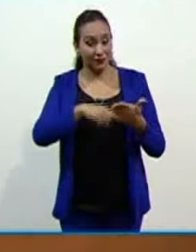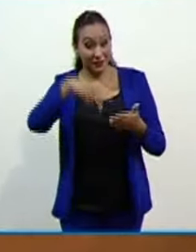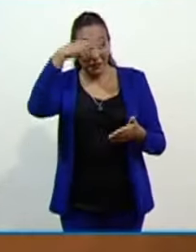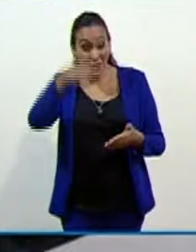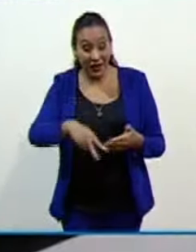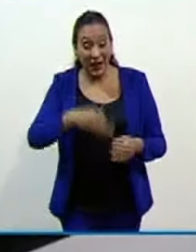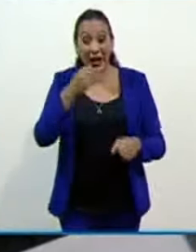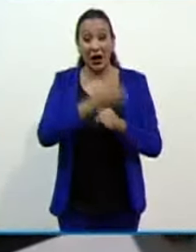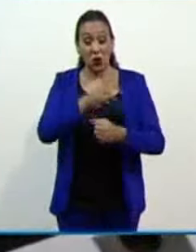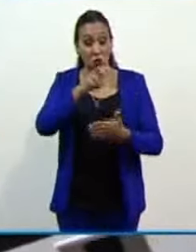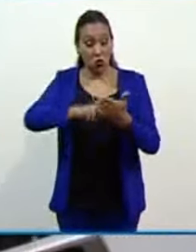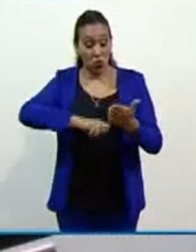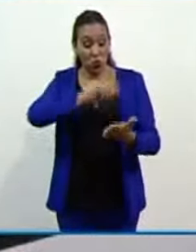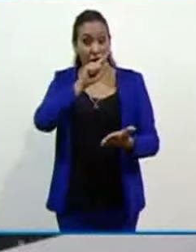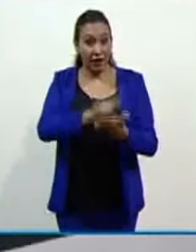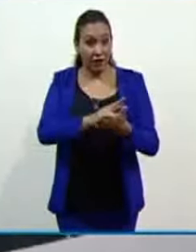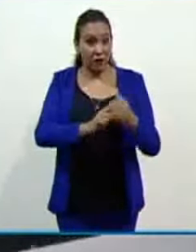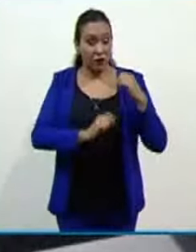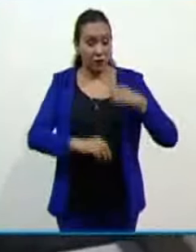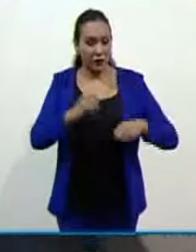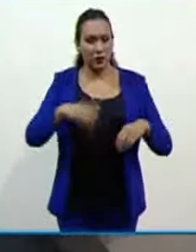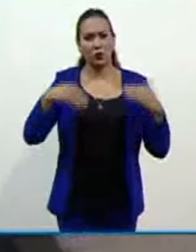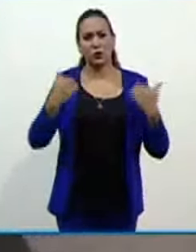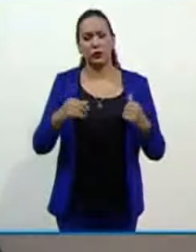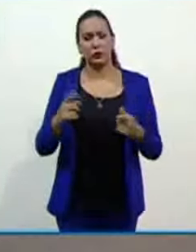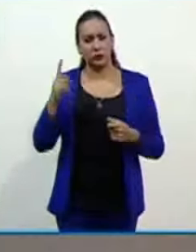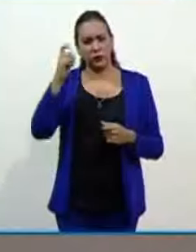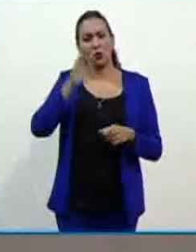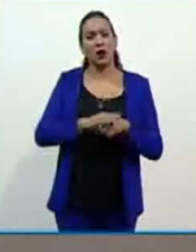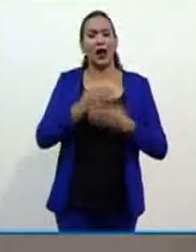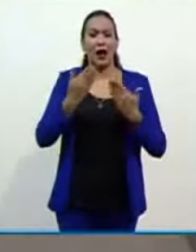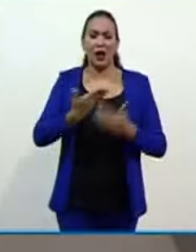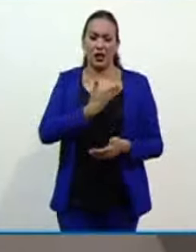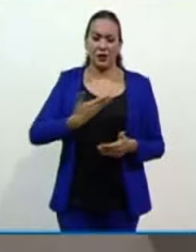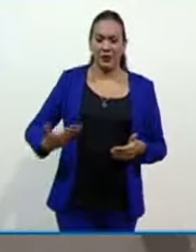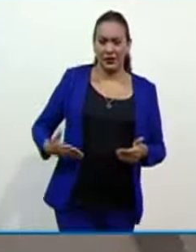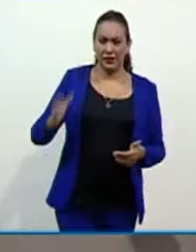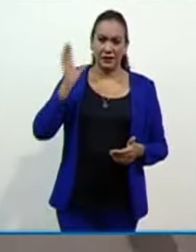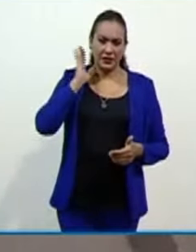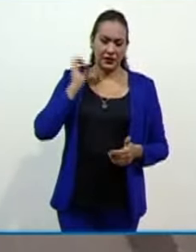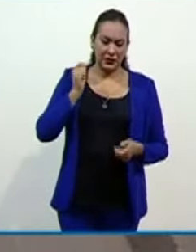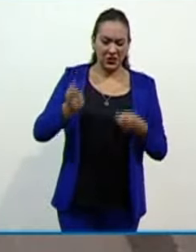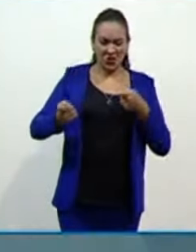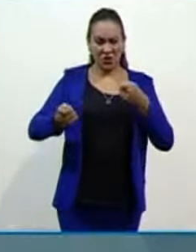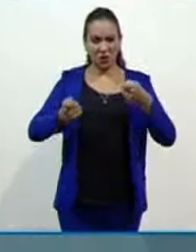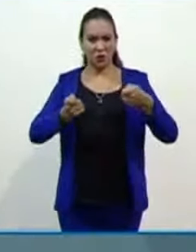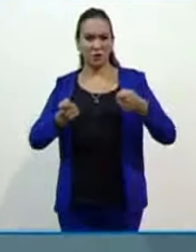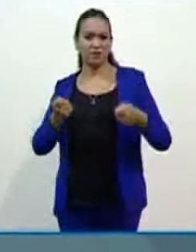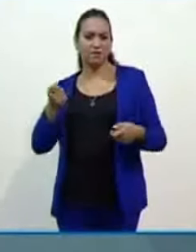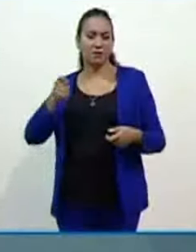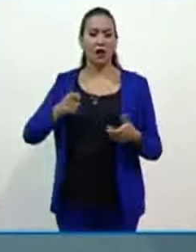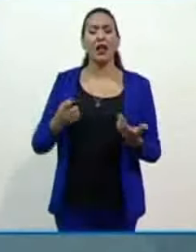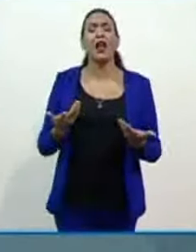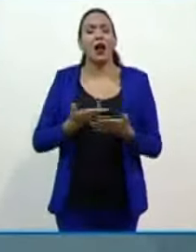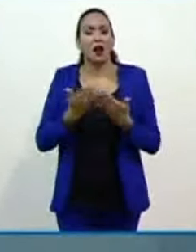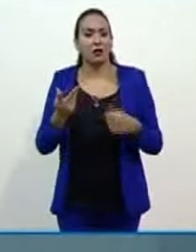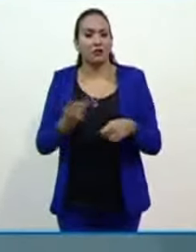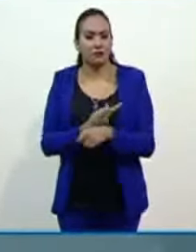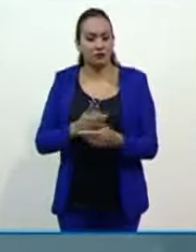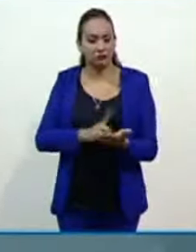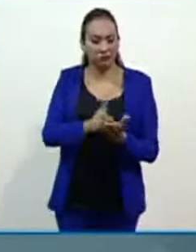una seria deriva autoritaria que pone en riesgo a las instituciones de la democracia y el Estado de Derecho, así como